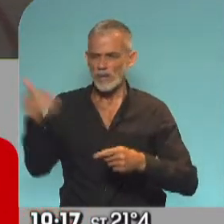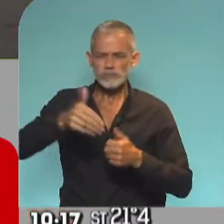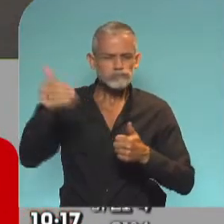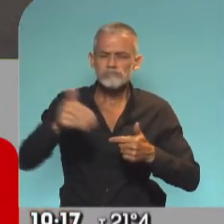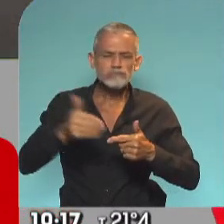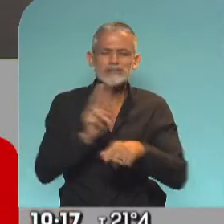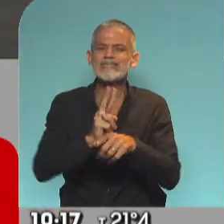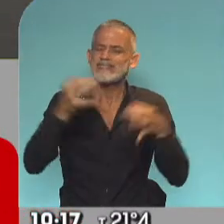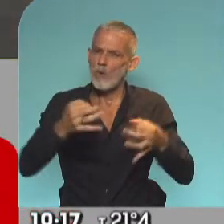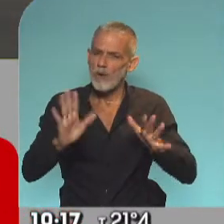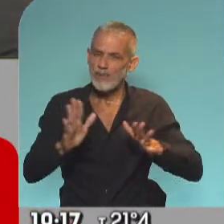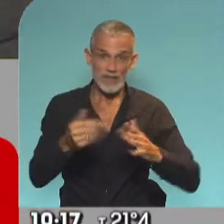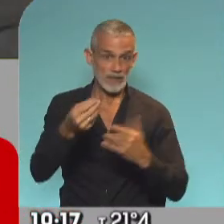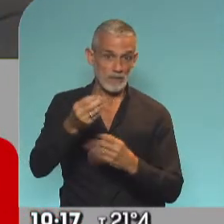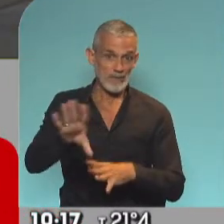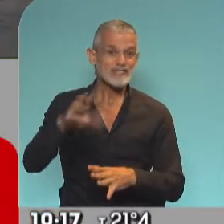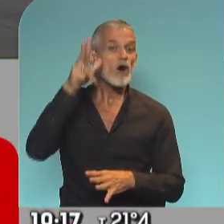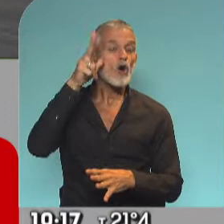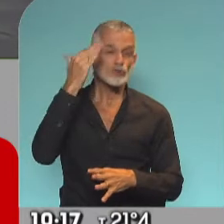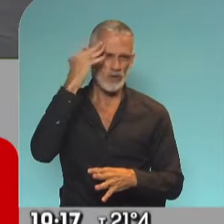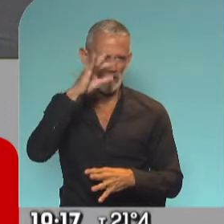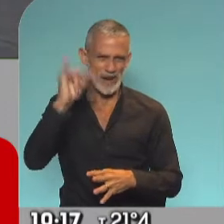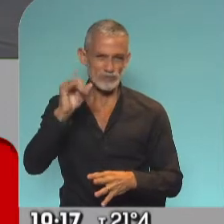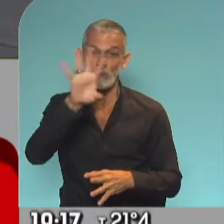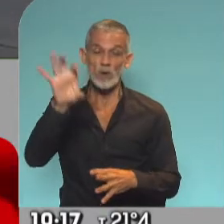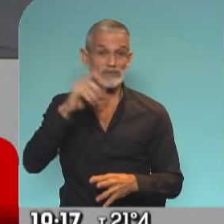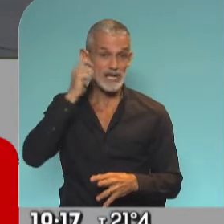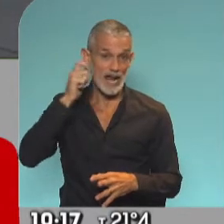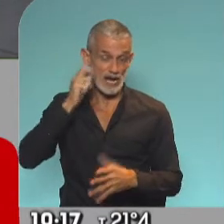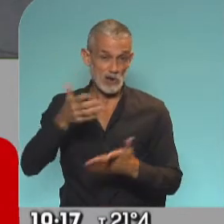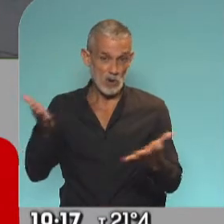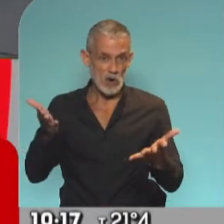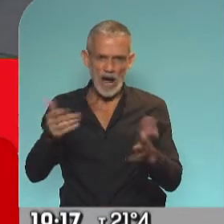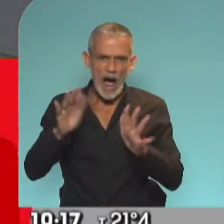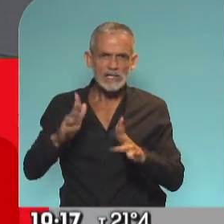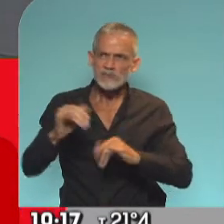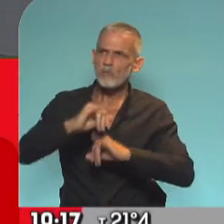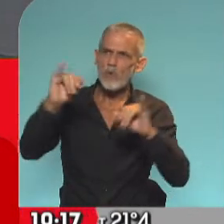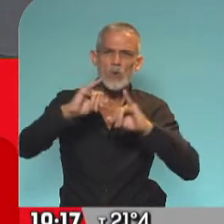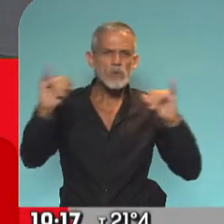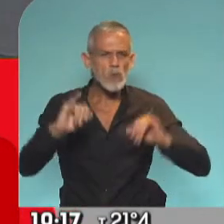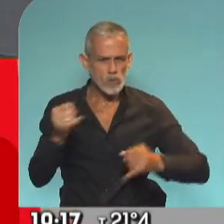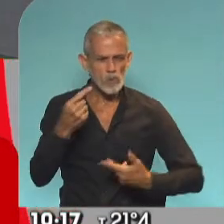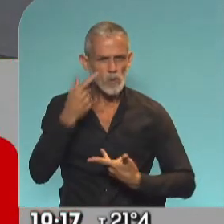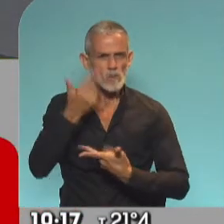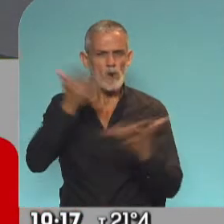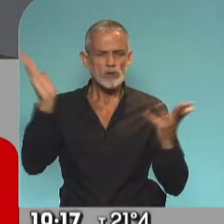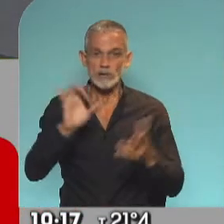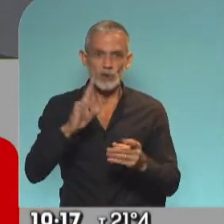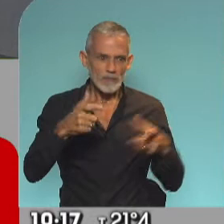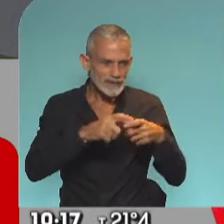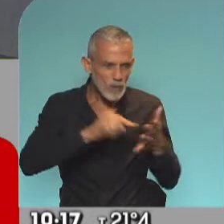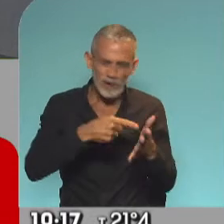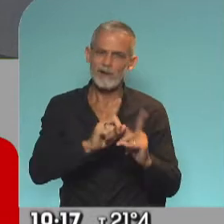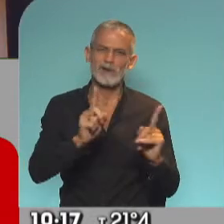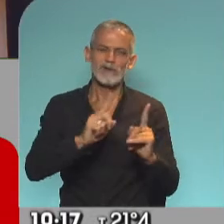segura posible a partir del 8 de marzo en la provincia de La Rioja. Eso es lo que debemos darle, creo yo, visibilidad. ¿no? El trabajo